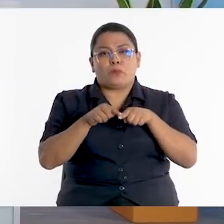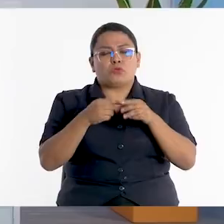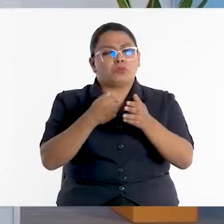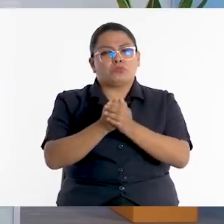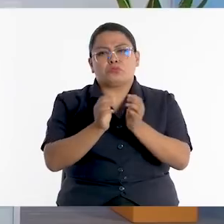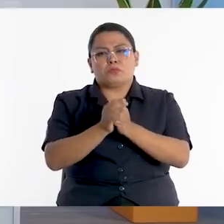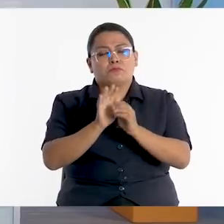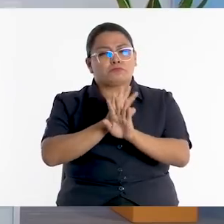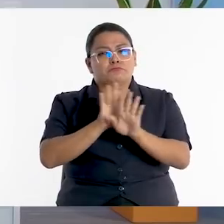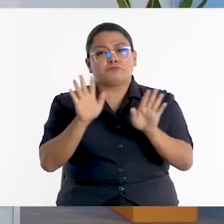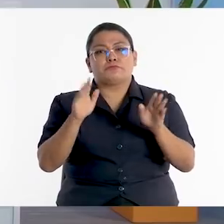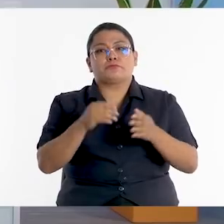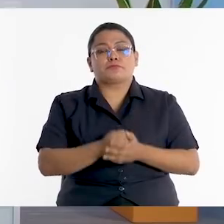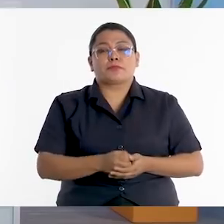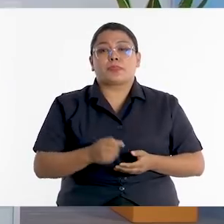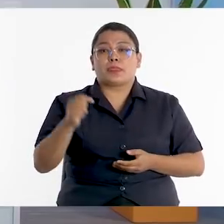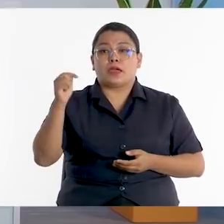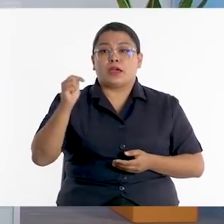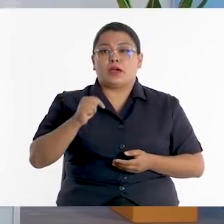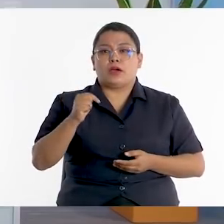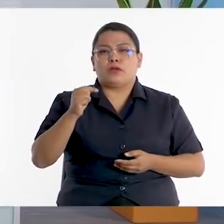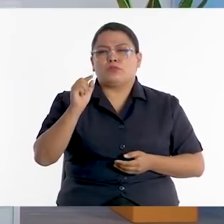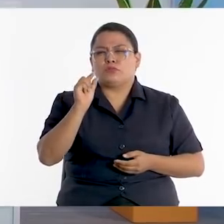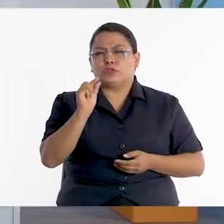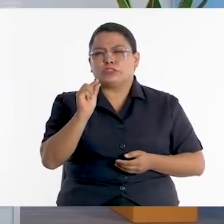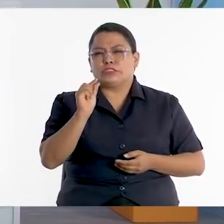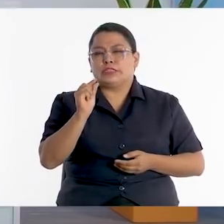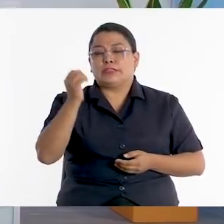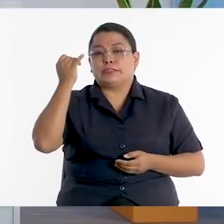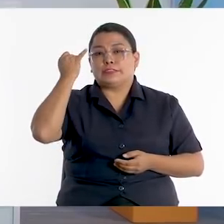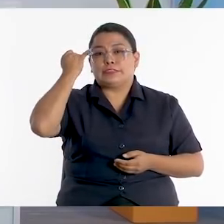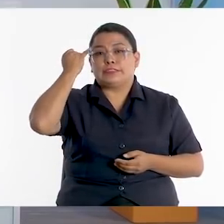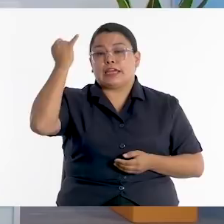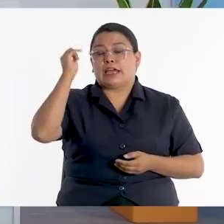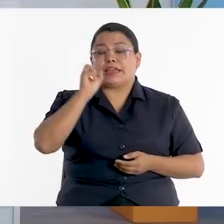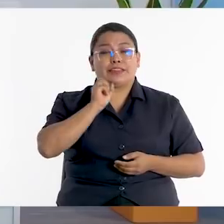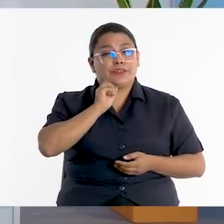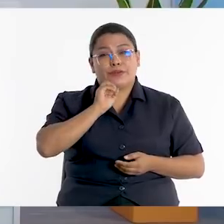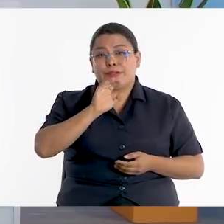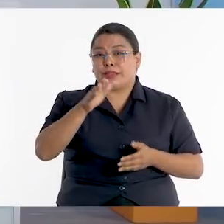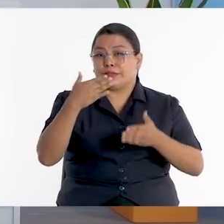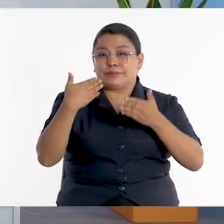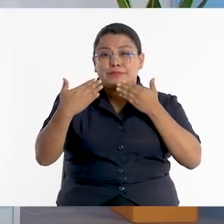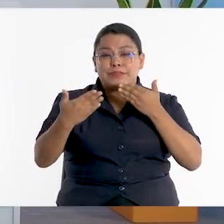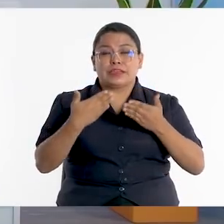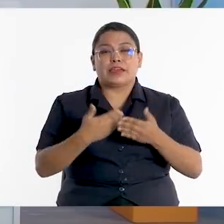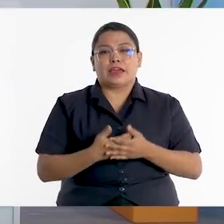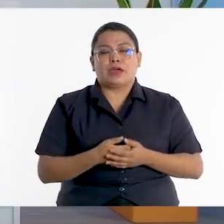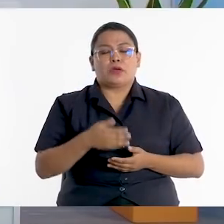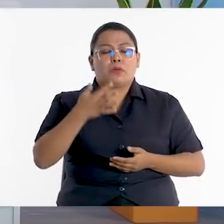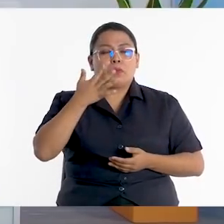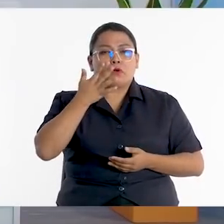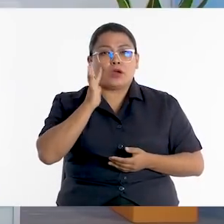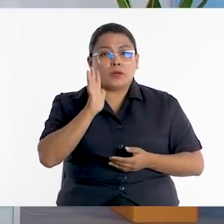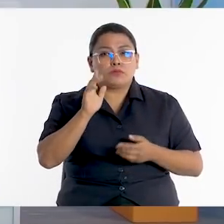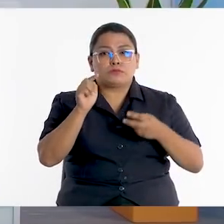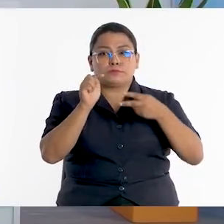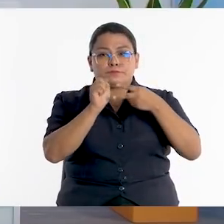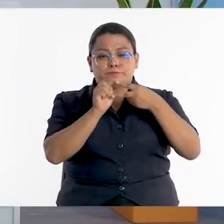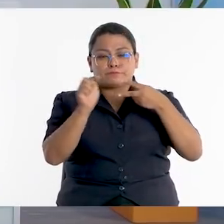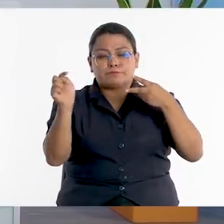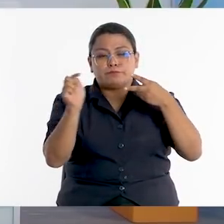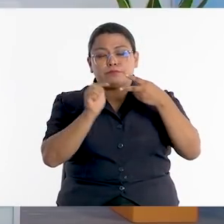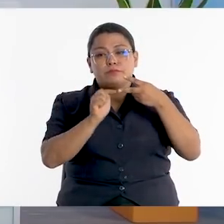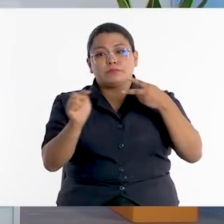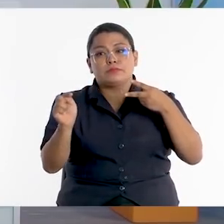hay ningún problema. Ahora, hay un pequeño truco que no les he contado. El hecho de colocar en la primera